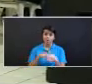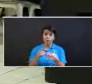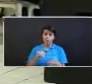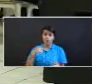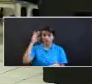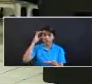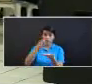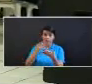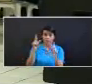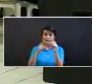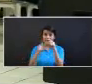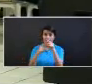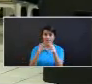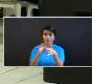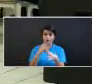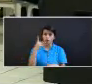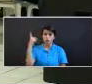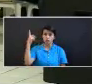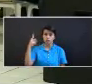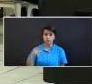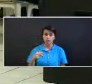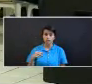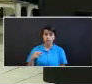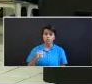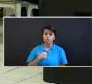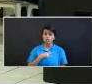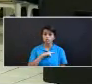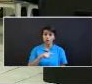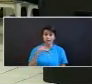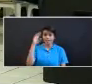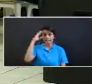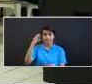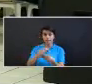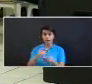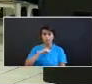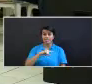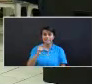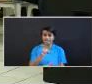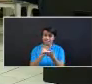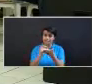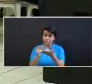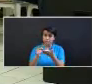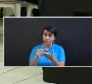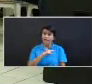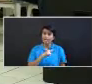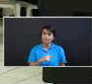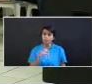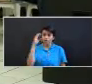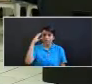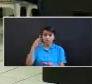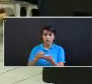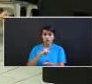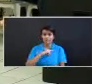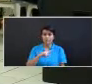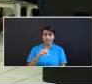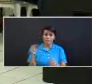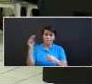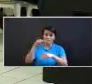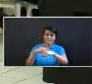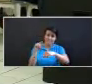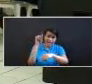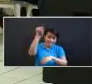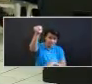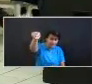la palabra de Dios, no estoy creyendo solamente a lo que está escrito, estoy creyendo lo que está más allá de lo que